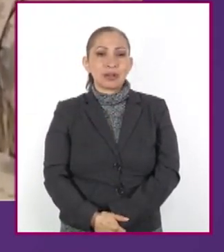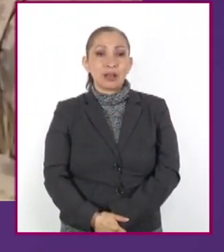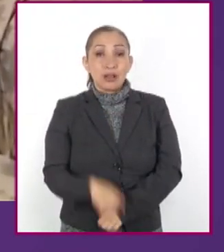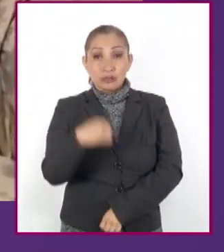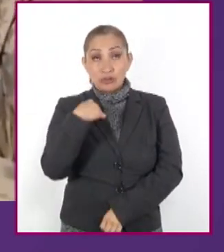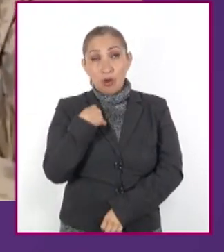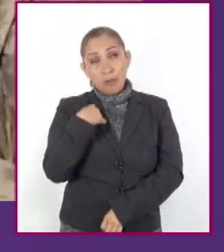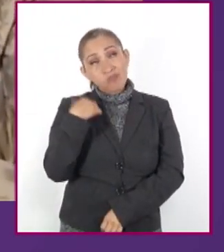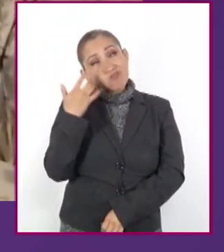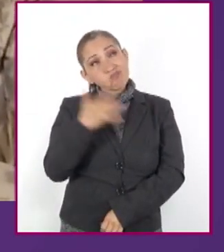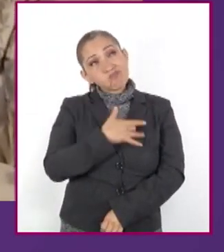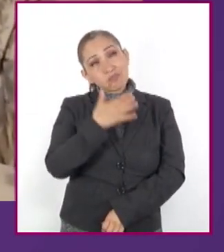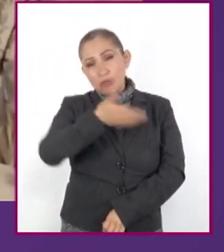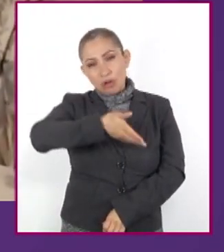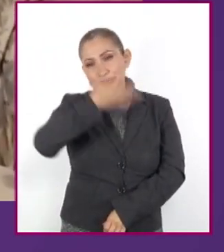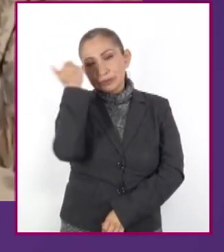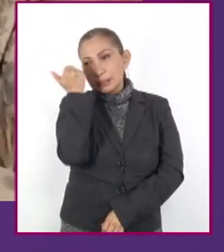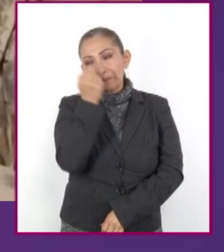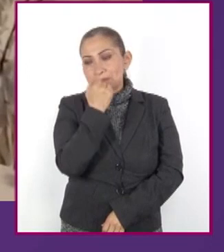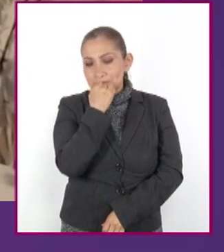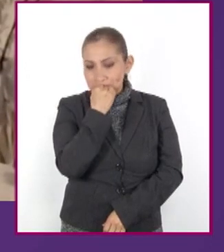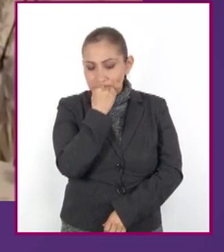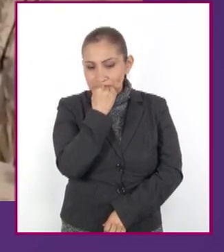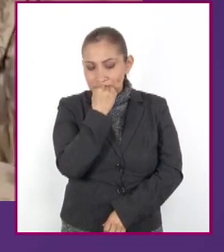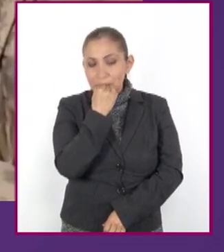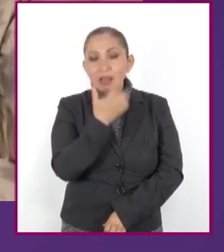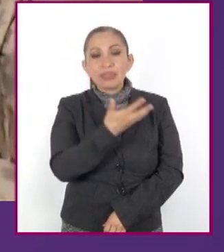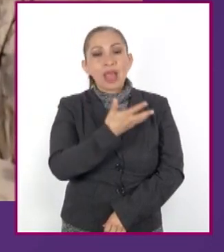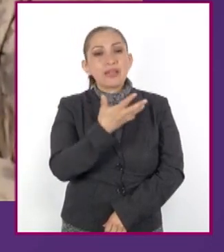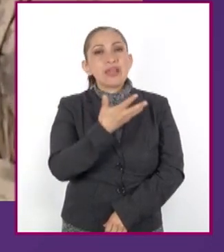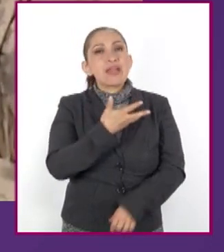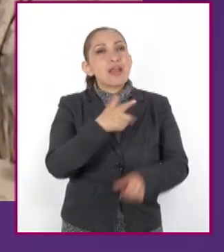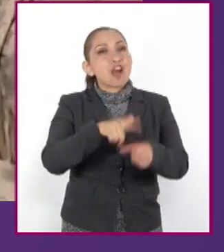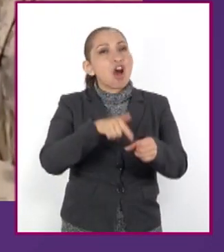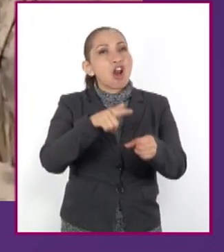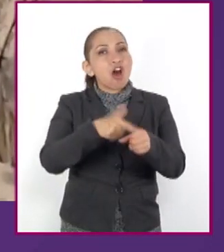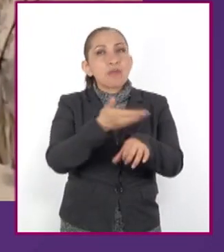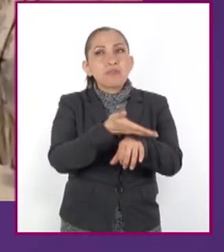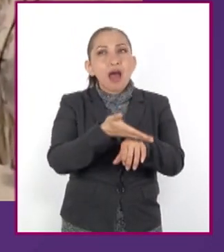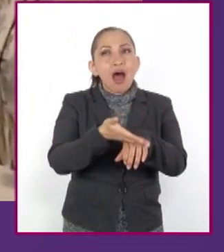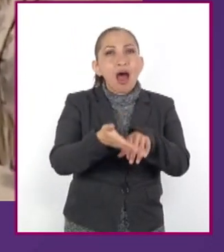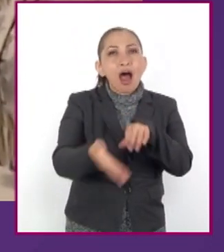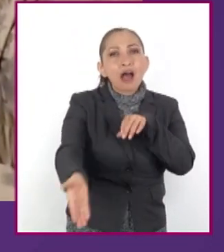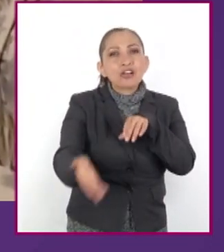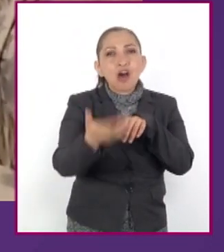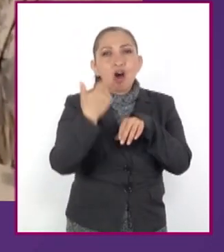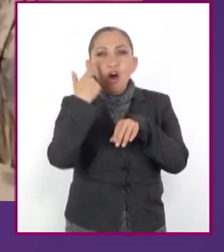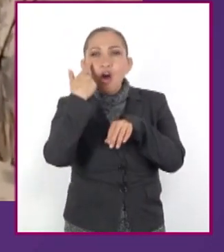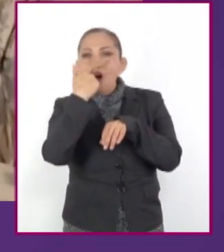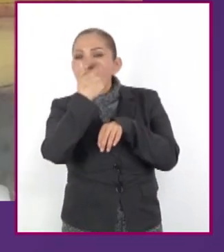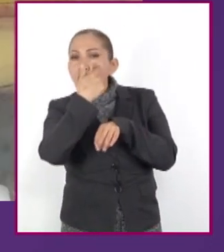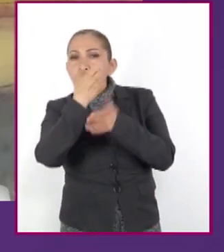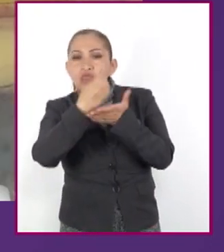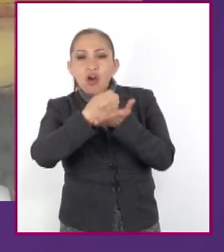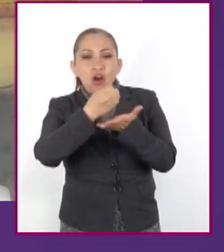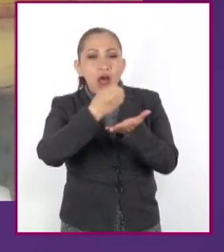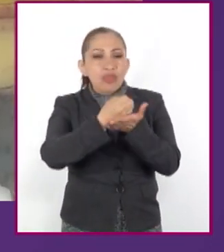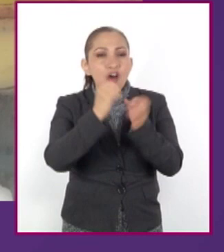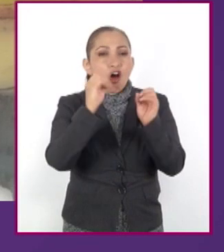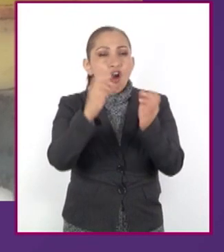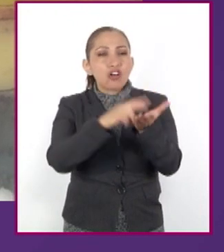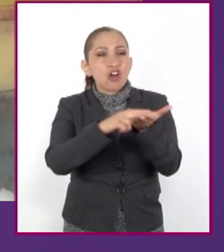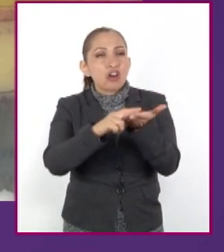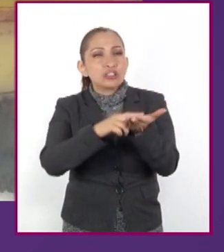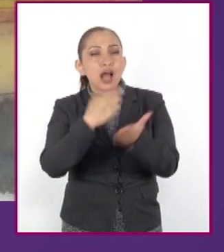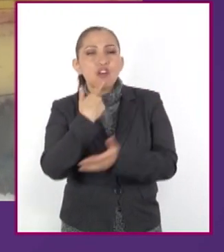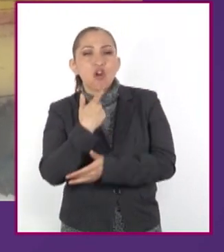Según yo, no sé, pues tienen color blanco o dorado o rosa o